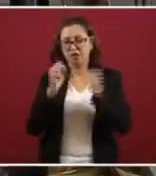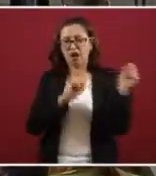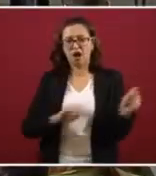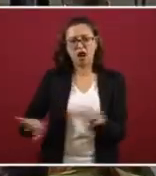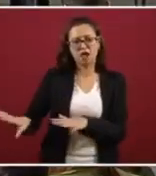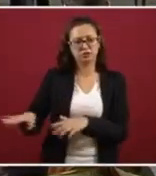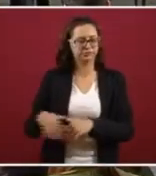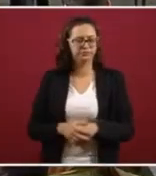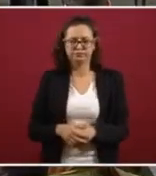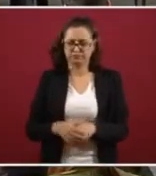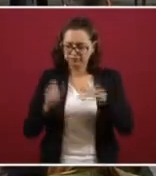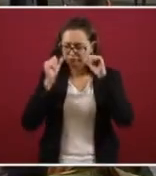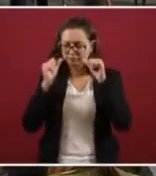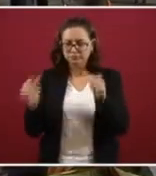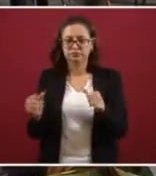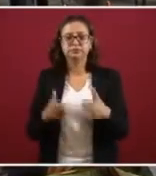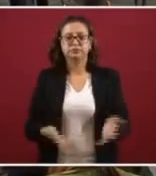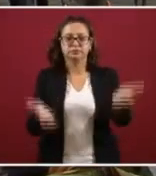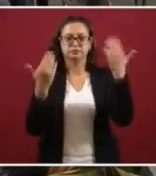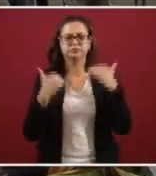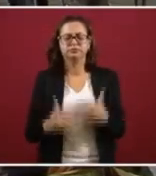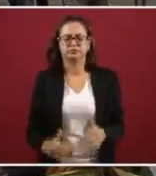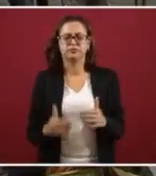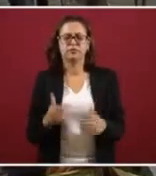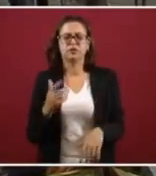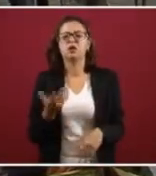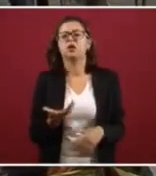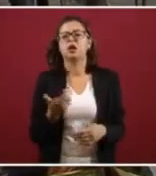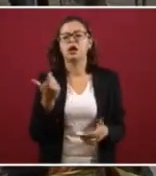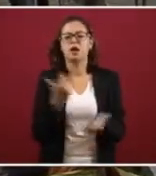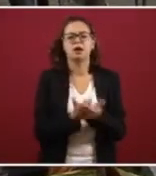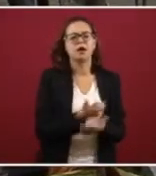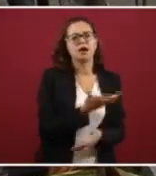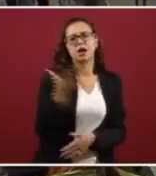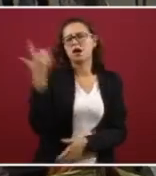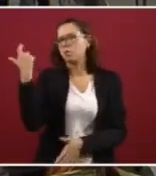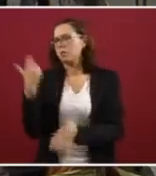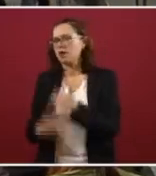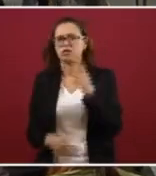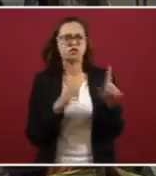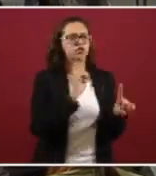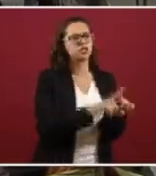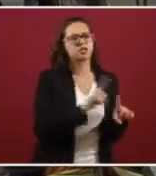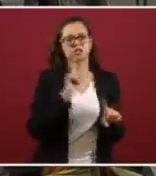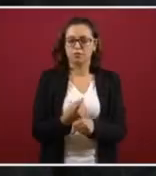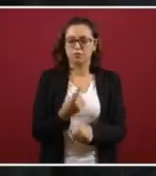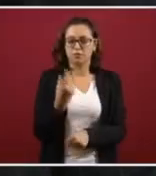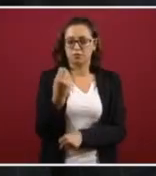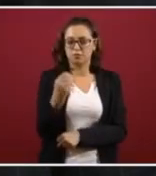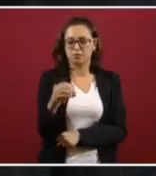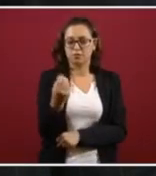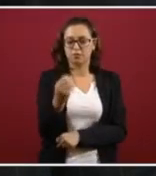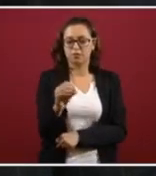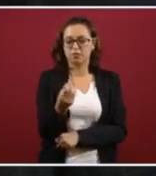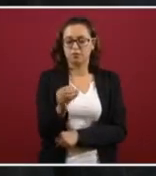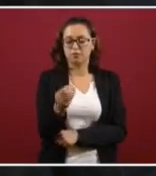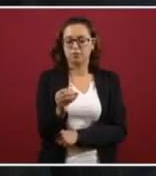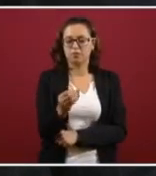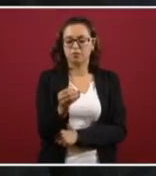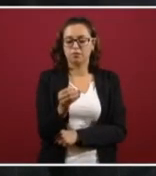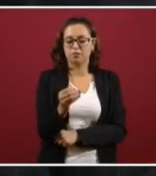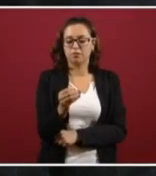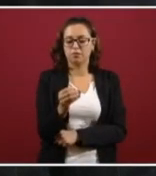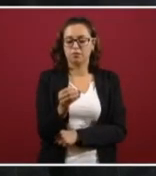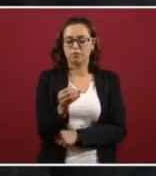de México, Andrés Manuel López Obrador, se refirió a las nuevas medidas implementadas para el campo mexicano. Durante la conferencia de